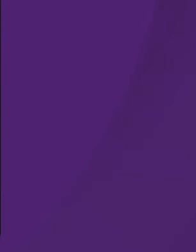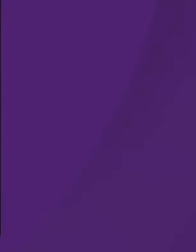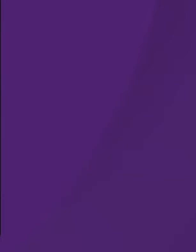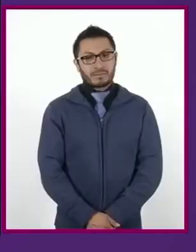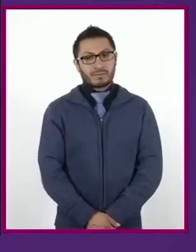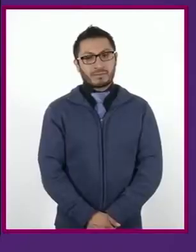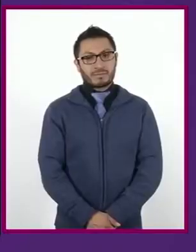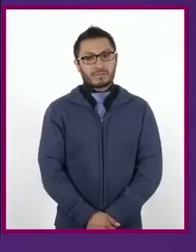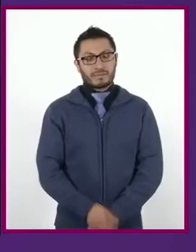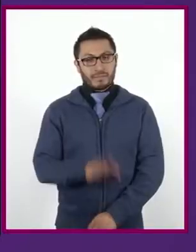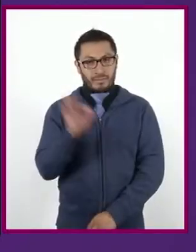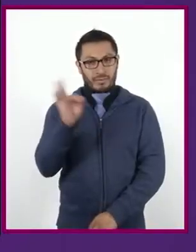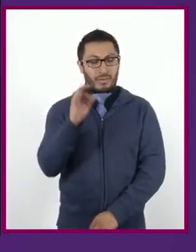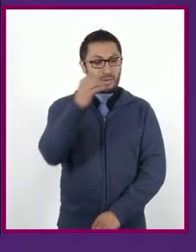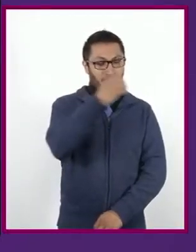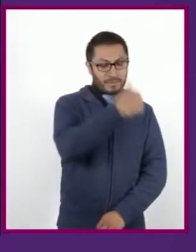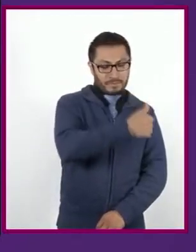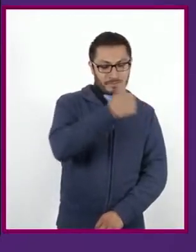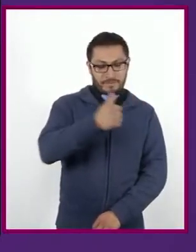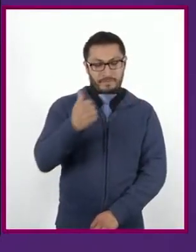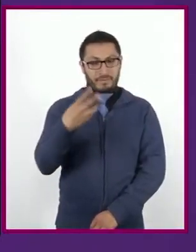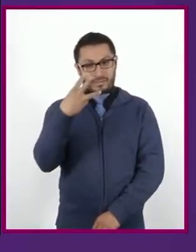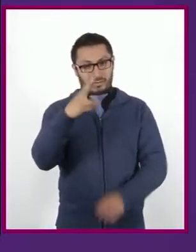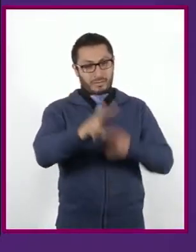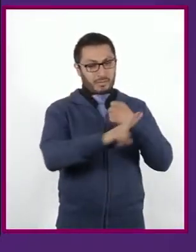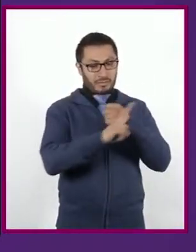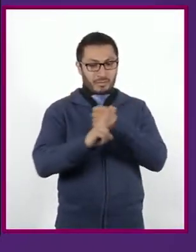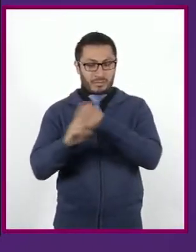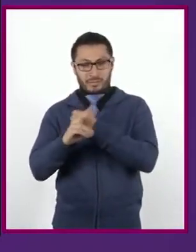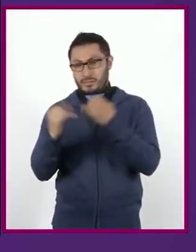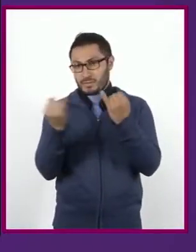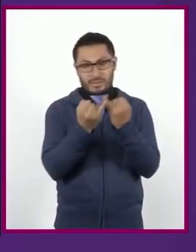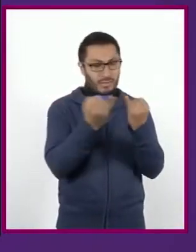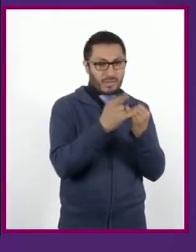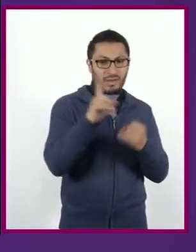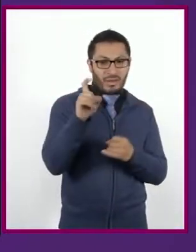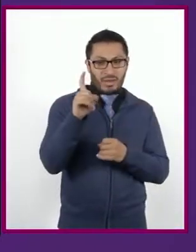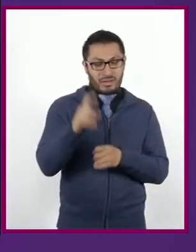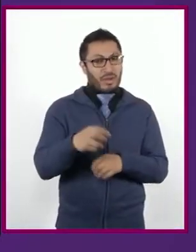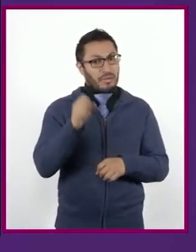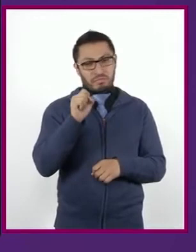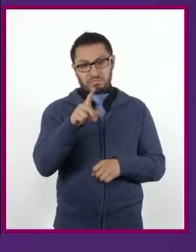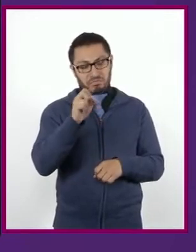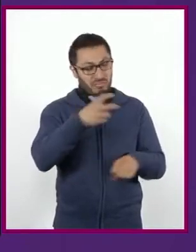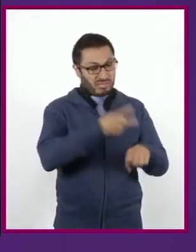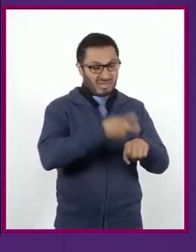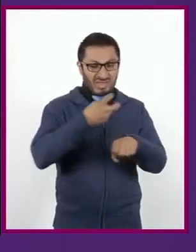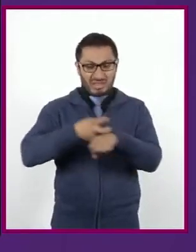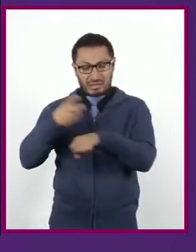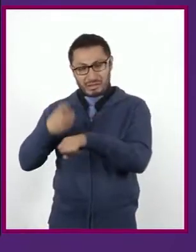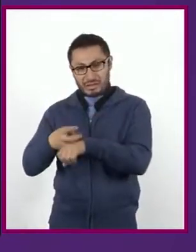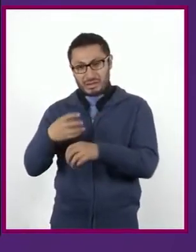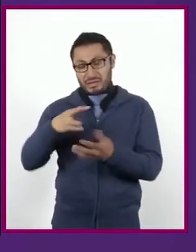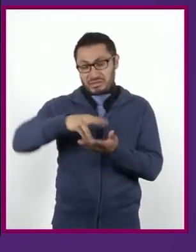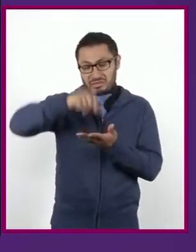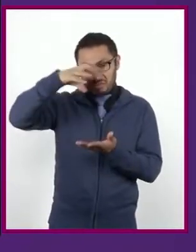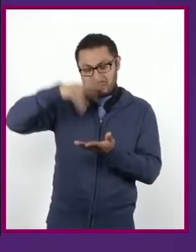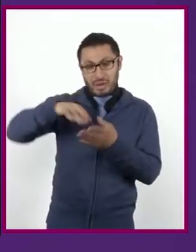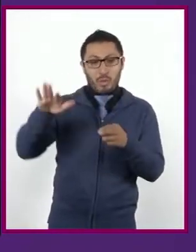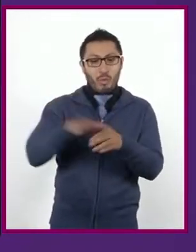Si los tres vasos tienen el mismo líquido y se agrega el mismo sólido, ¿por qué en uno se disuelve más rápido que en los